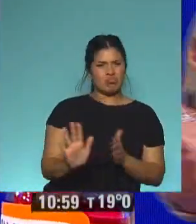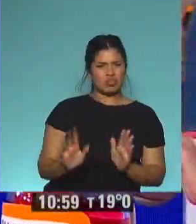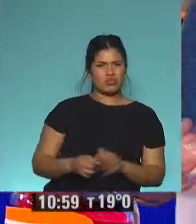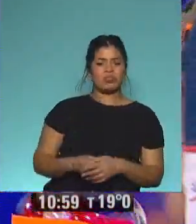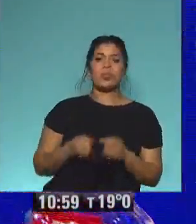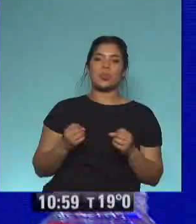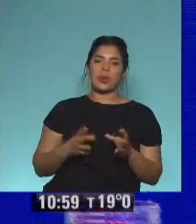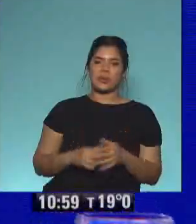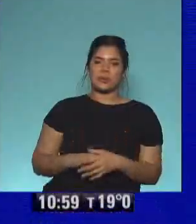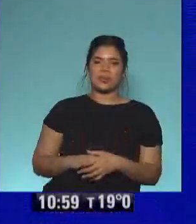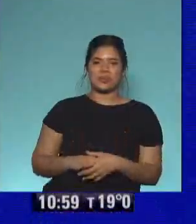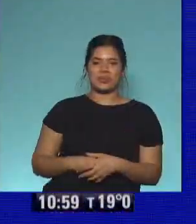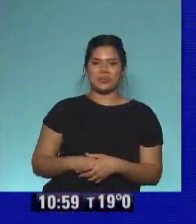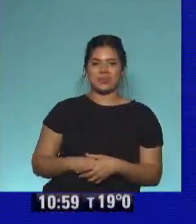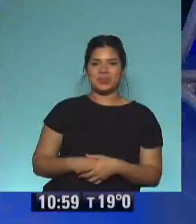Bueno.